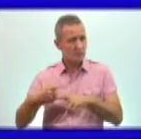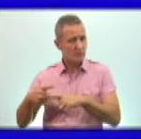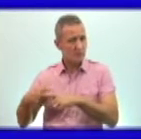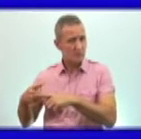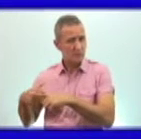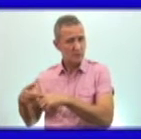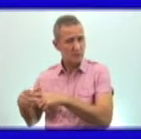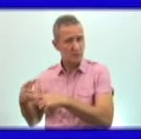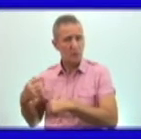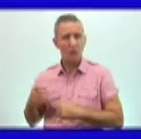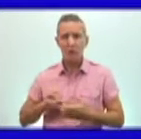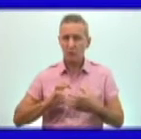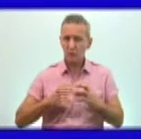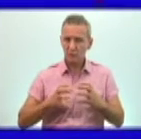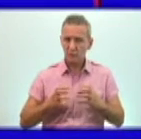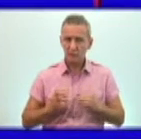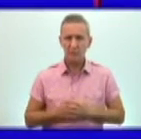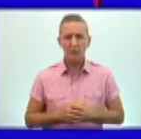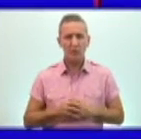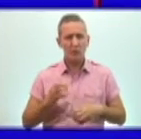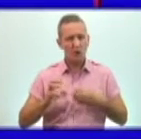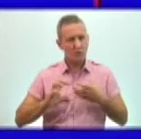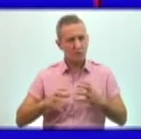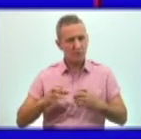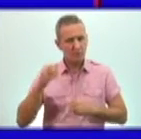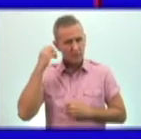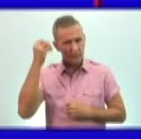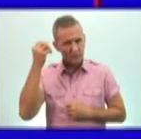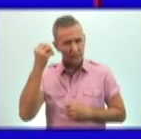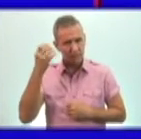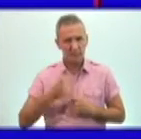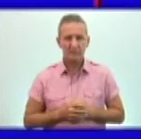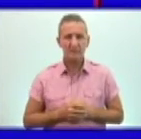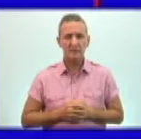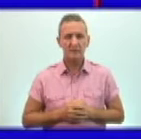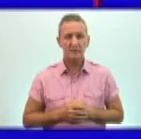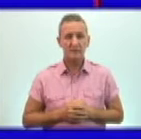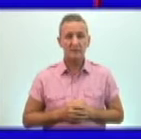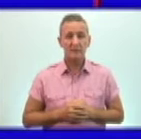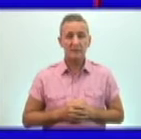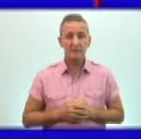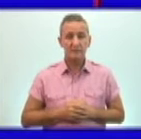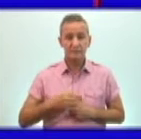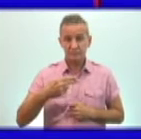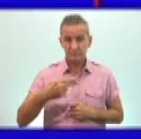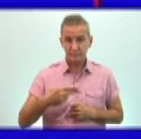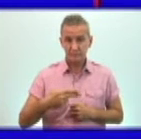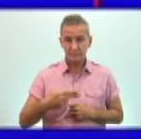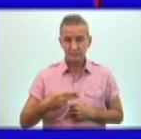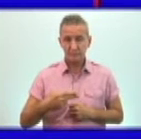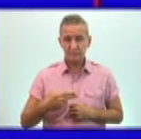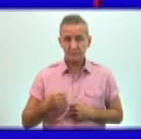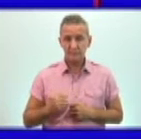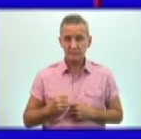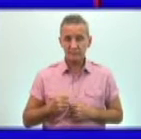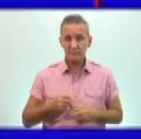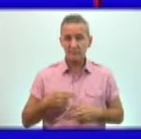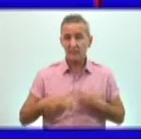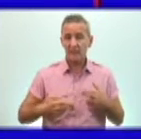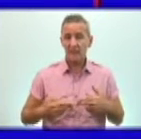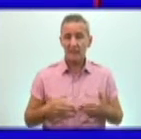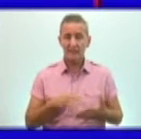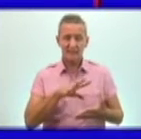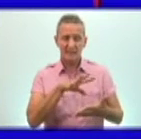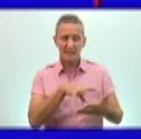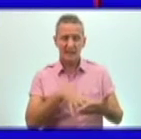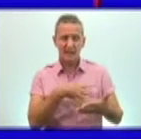nuestra concepción y modos de pensar. Por lo tanto, los ubico en la elaboración de las fichas